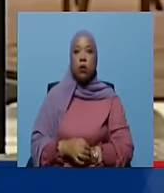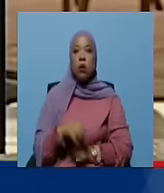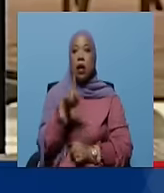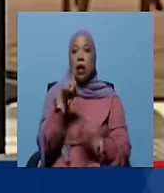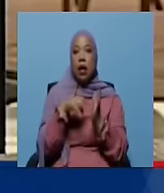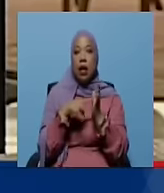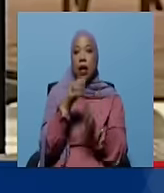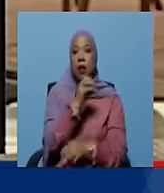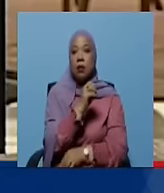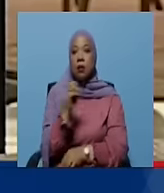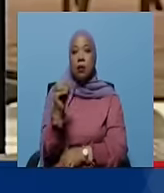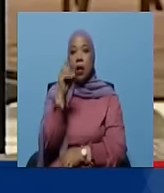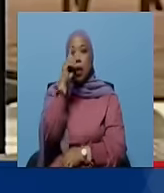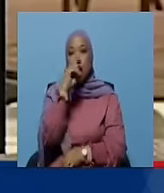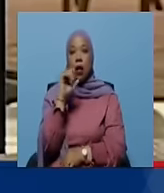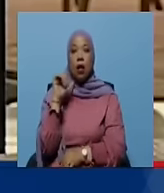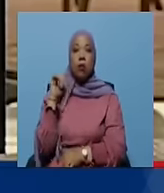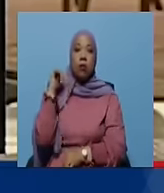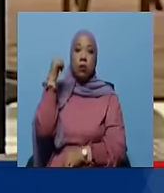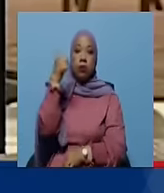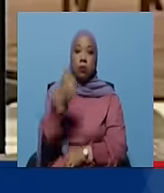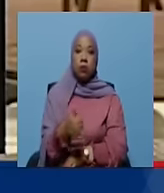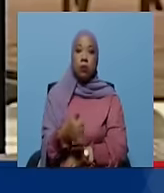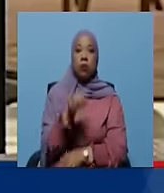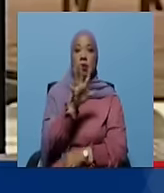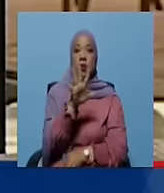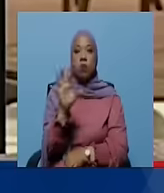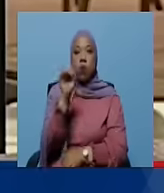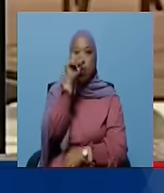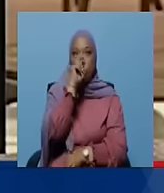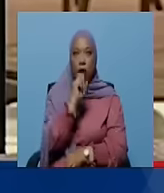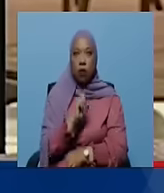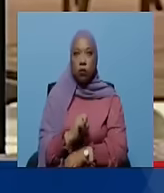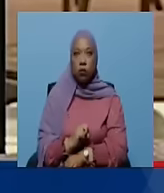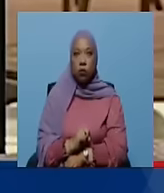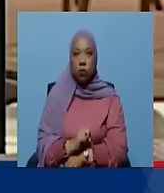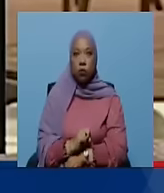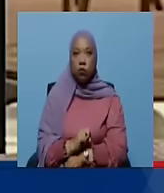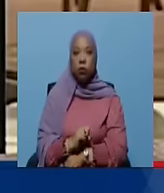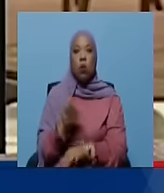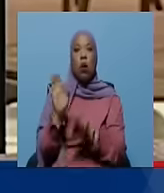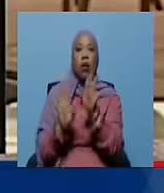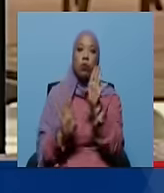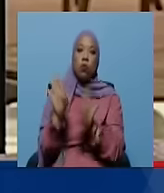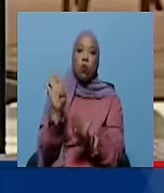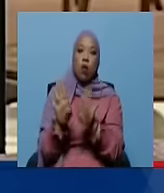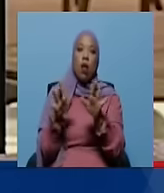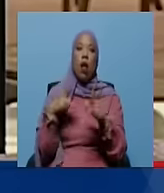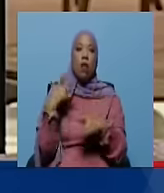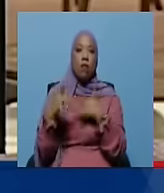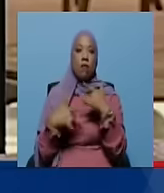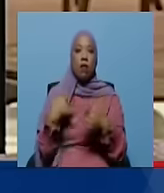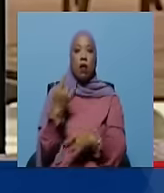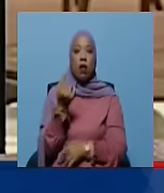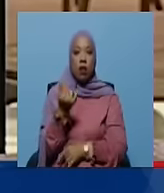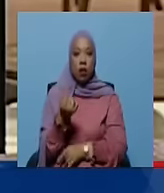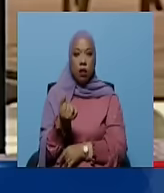años, no fue así hace 50 años. El turismo como actividad